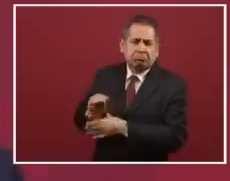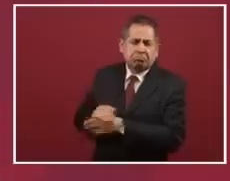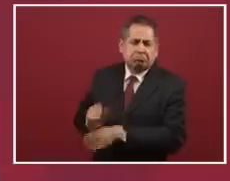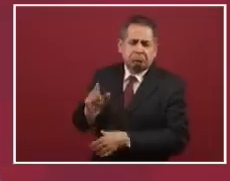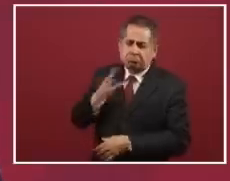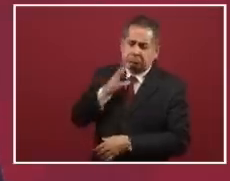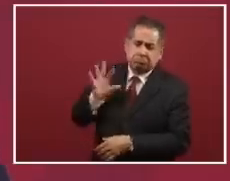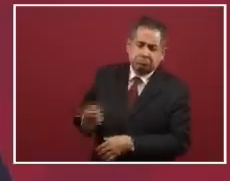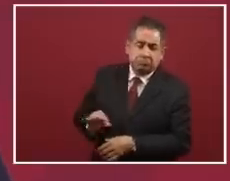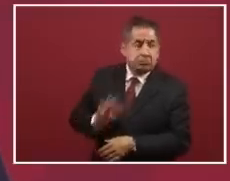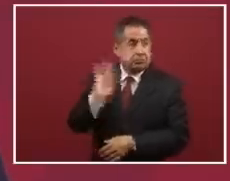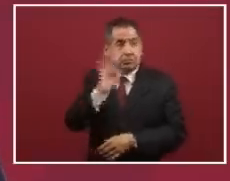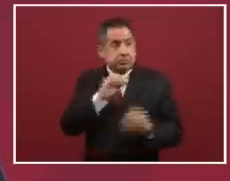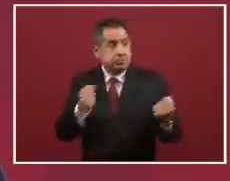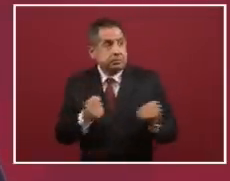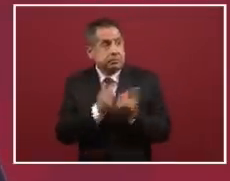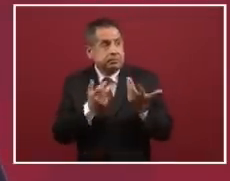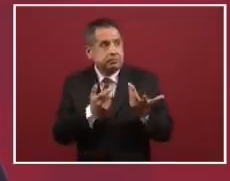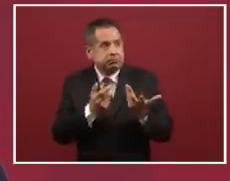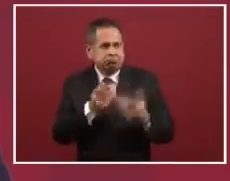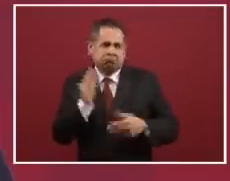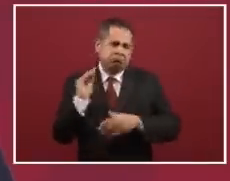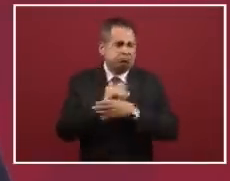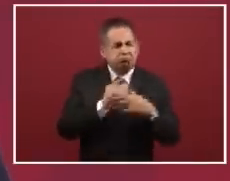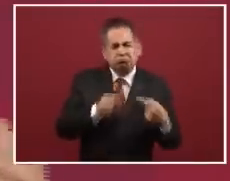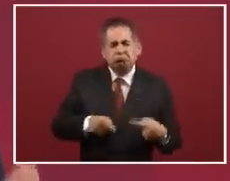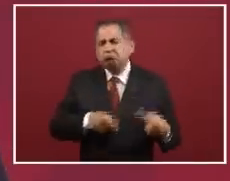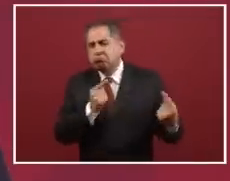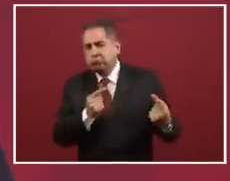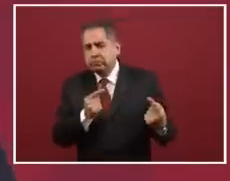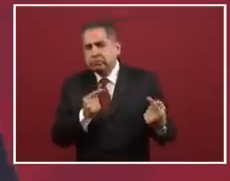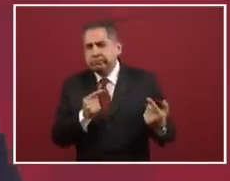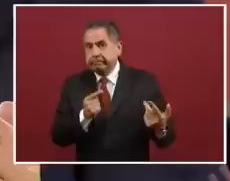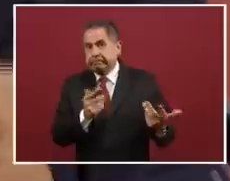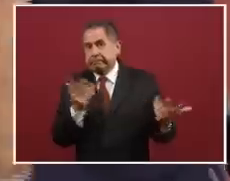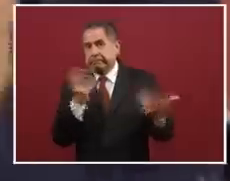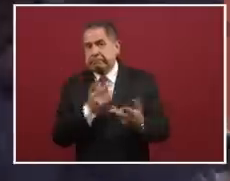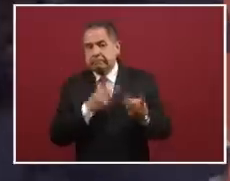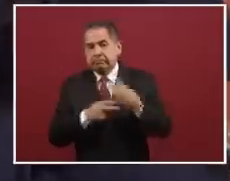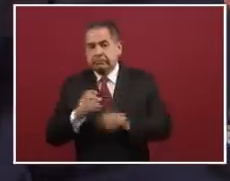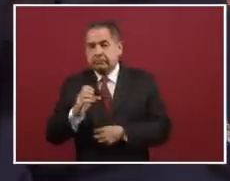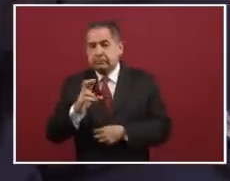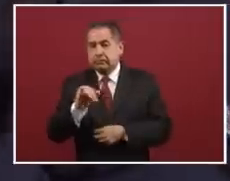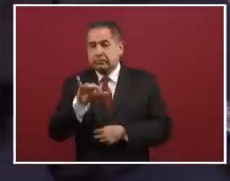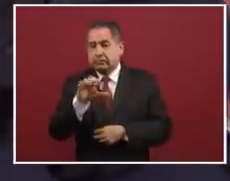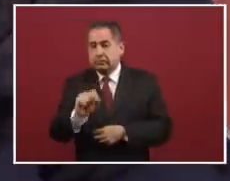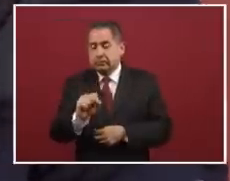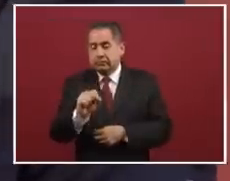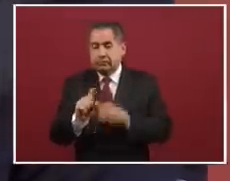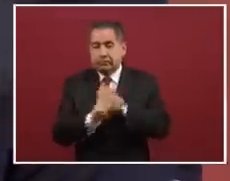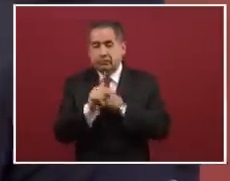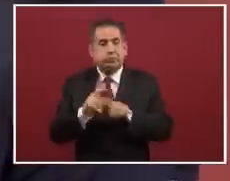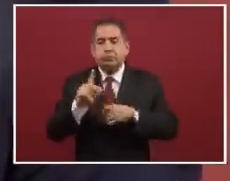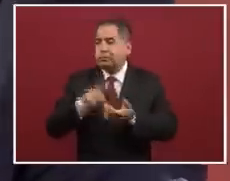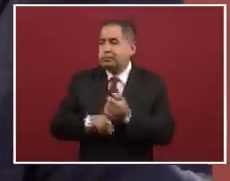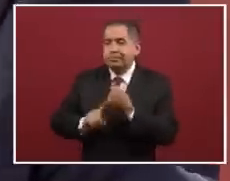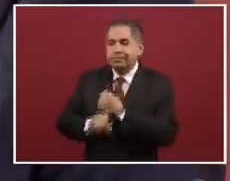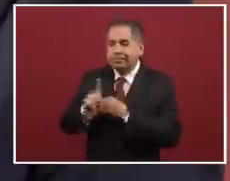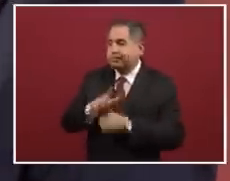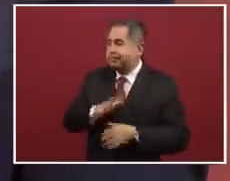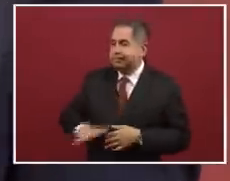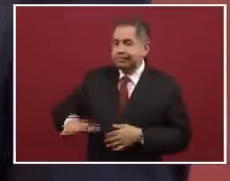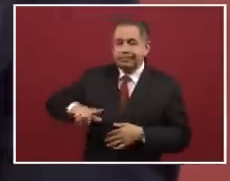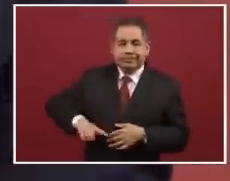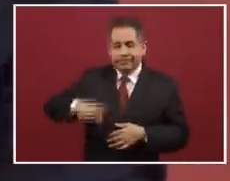permitimos eso, es una crisis como las que hemos tenido, pero impuesta desde fuera. En este caso no sería una crisis generada